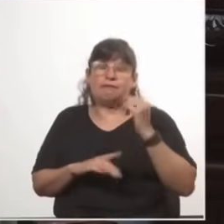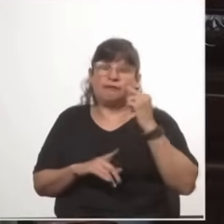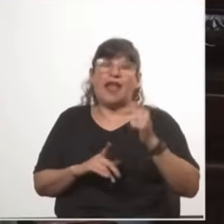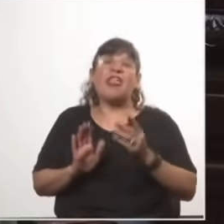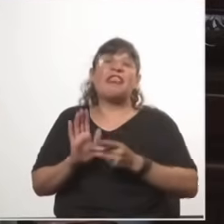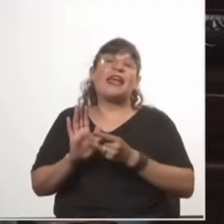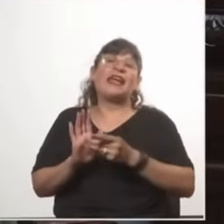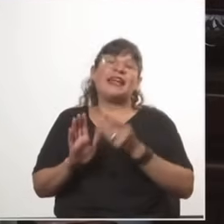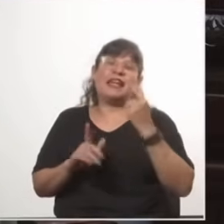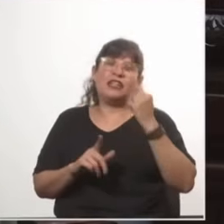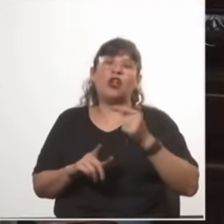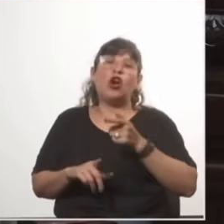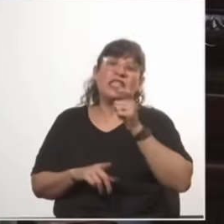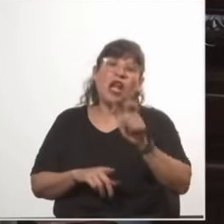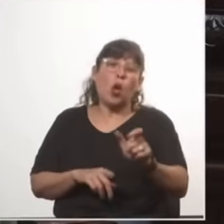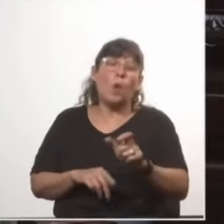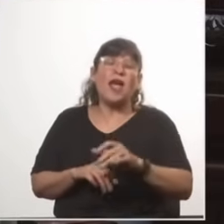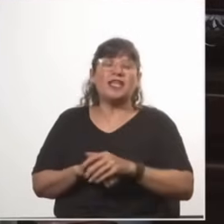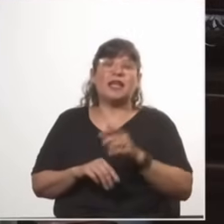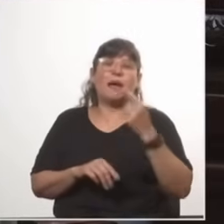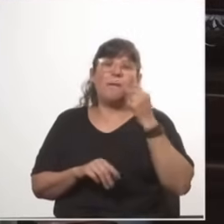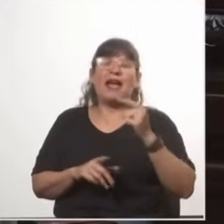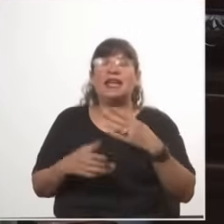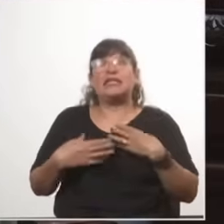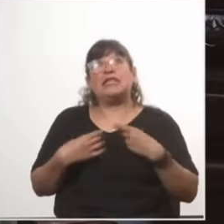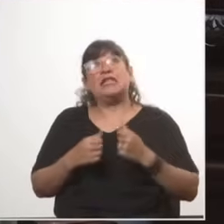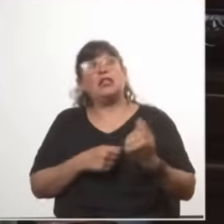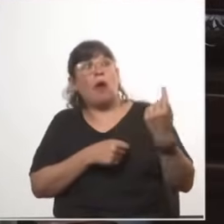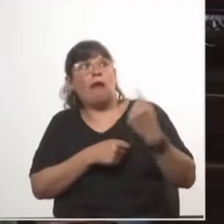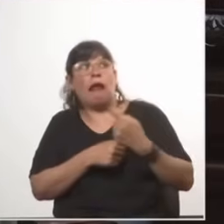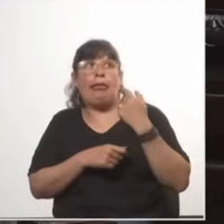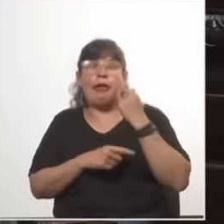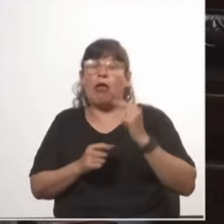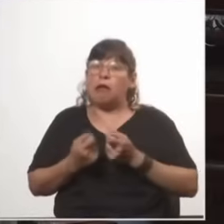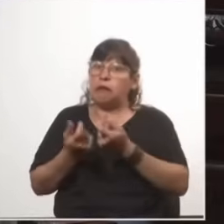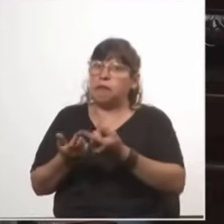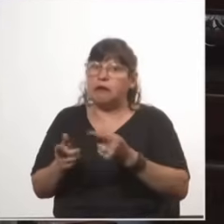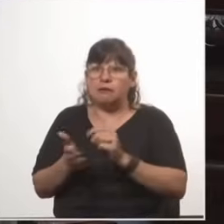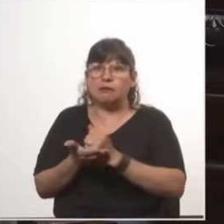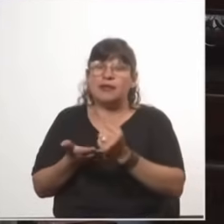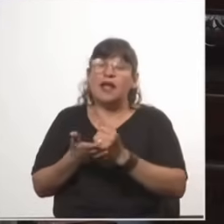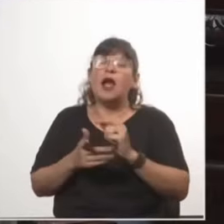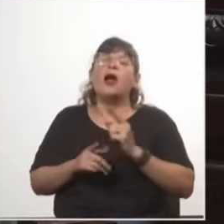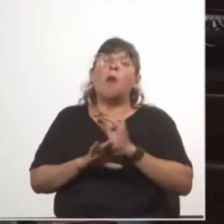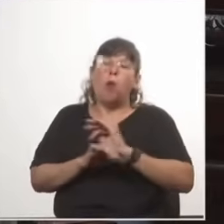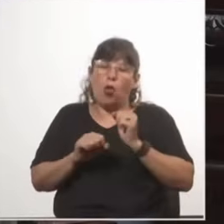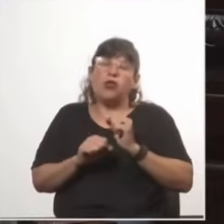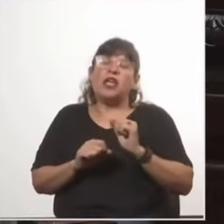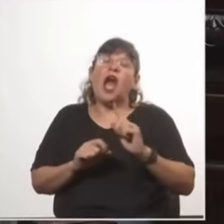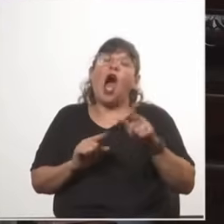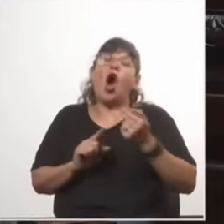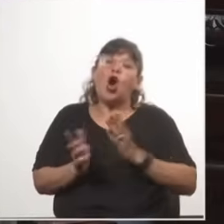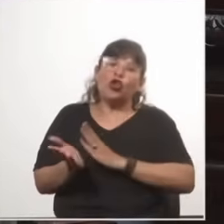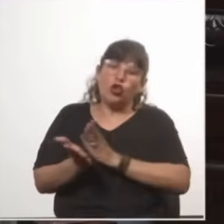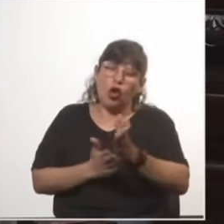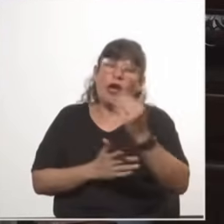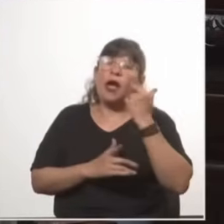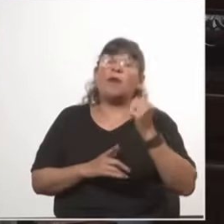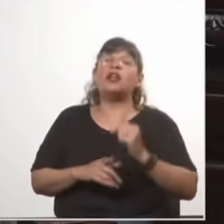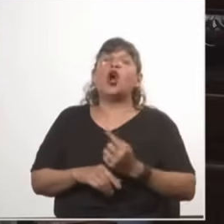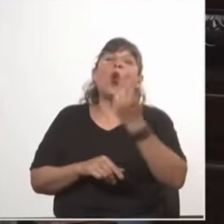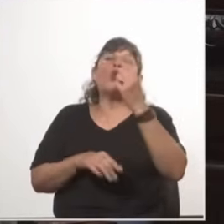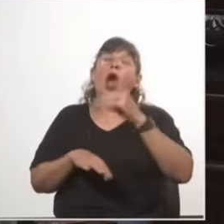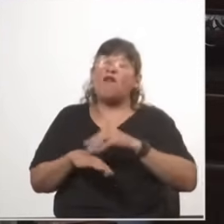decreto que se argumenta para sentirse obligados permitía otros caminos. Permitía darlo por una sola